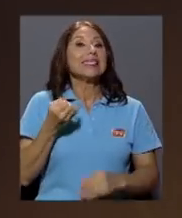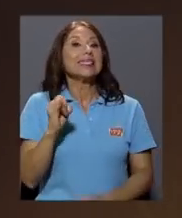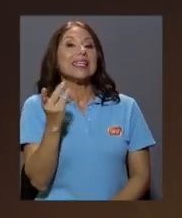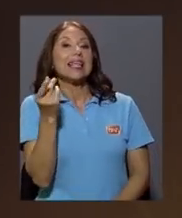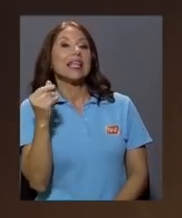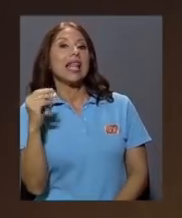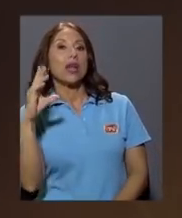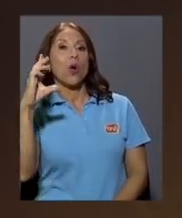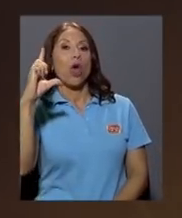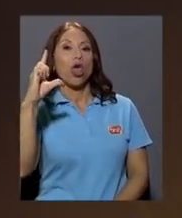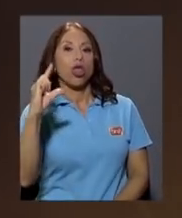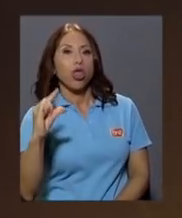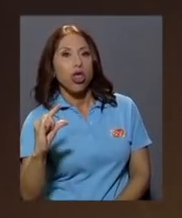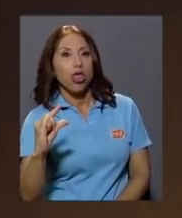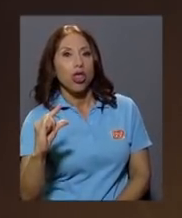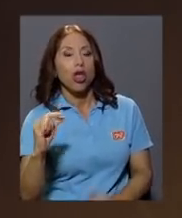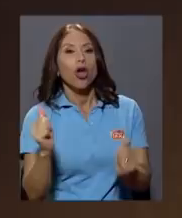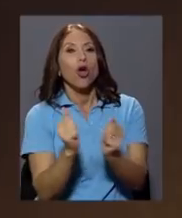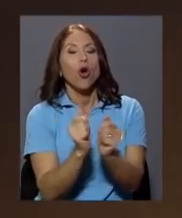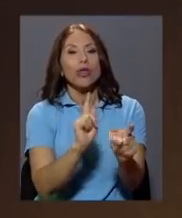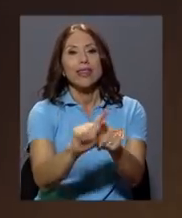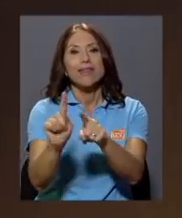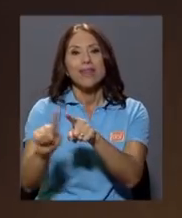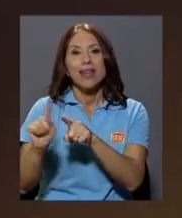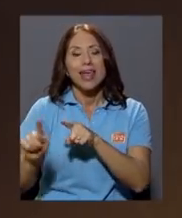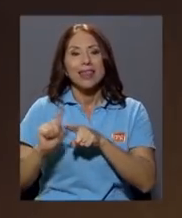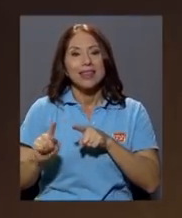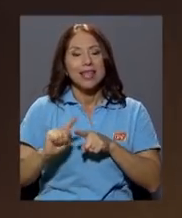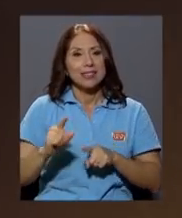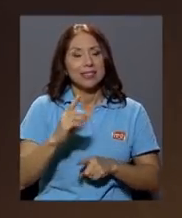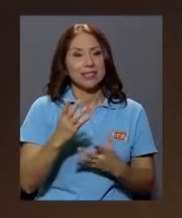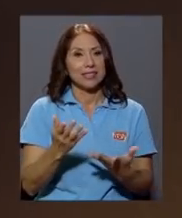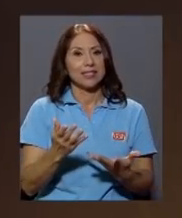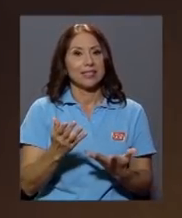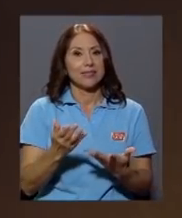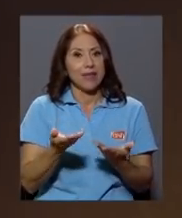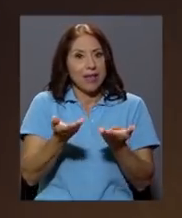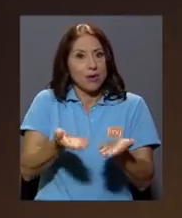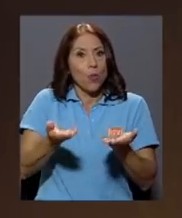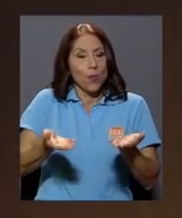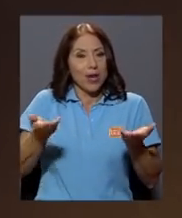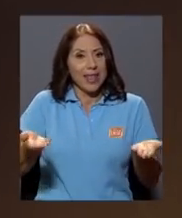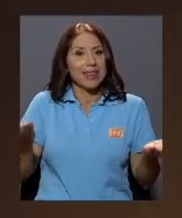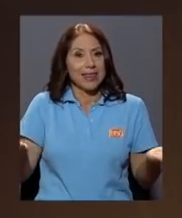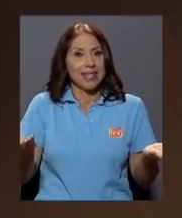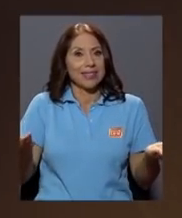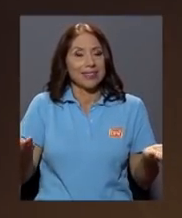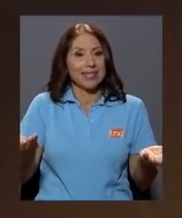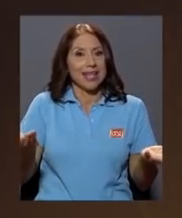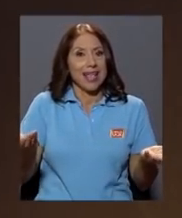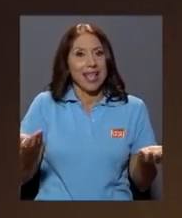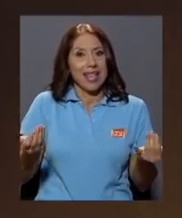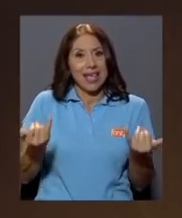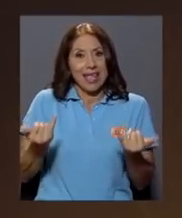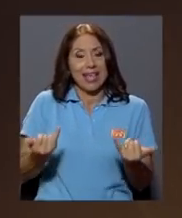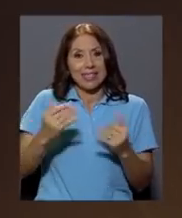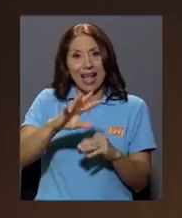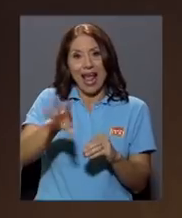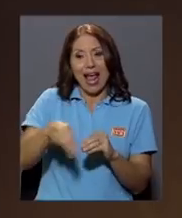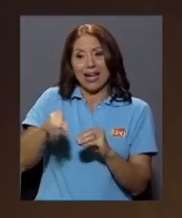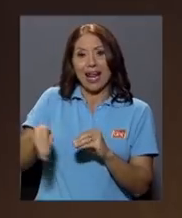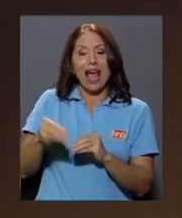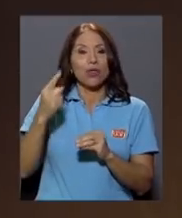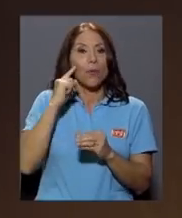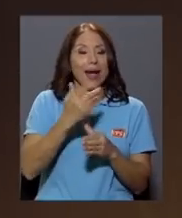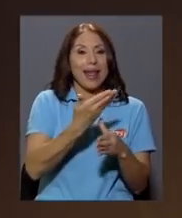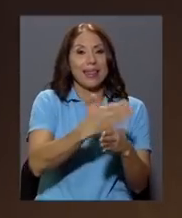disminuye con los diferentes componentes que en este momento le están agregando en la distribución